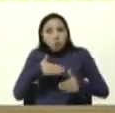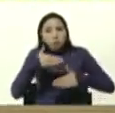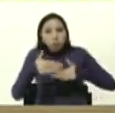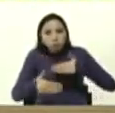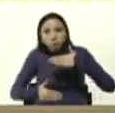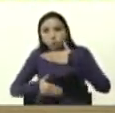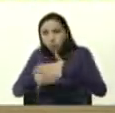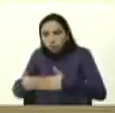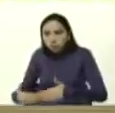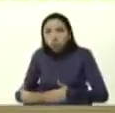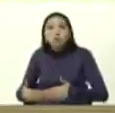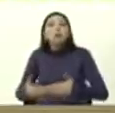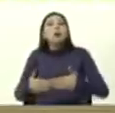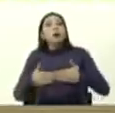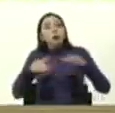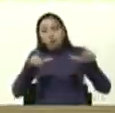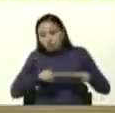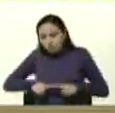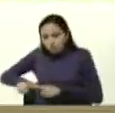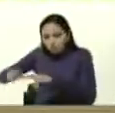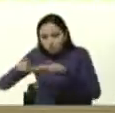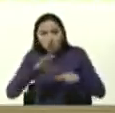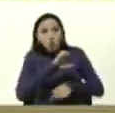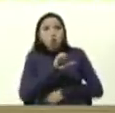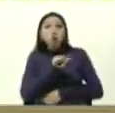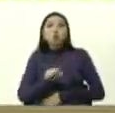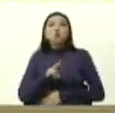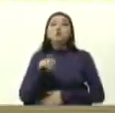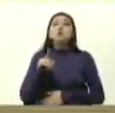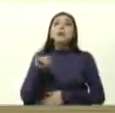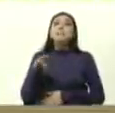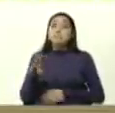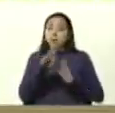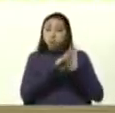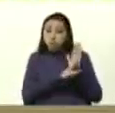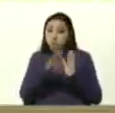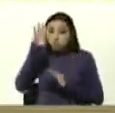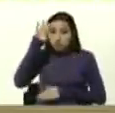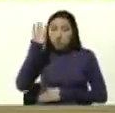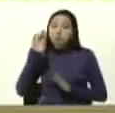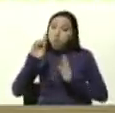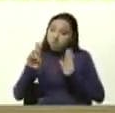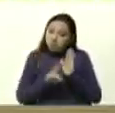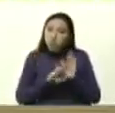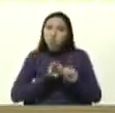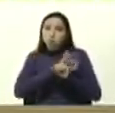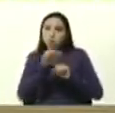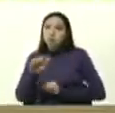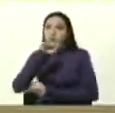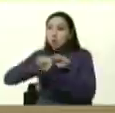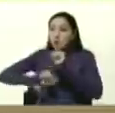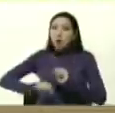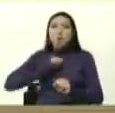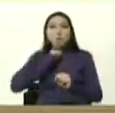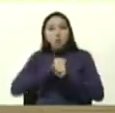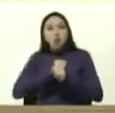de la SUDEBAN, los criterios de bioseguridad que se deben respetar para que puedan operar entre